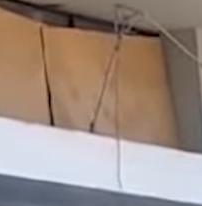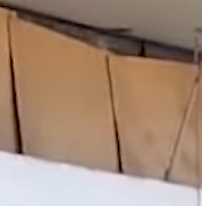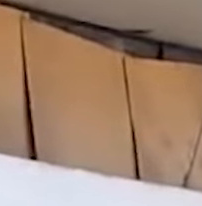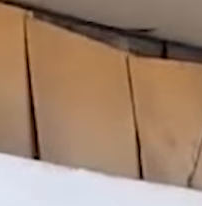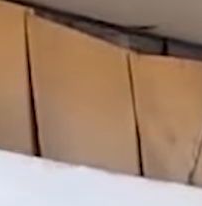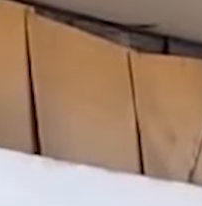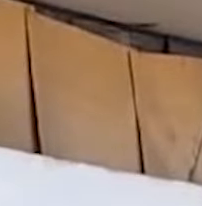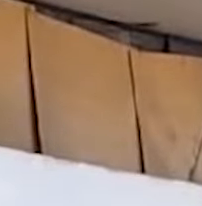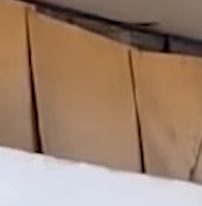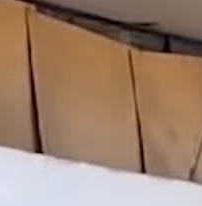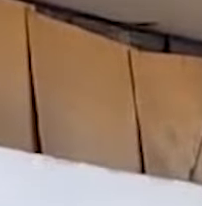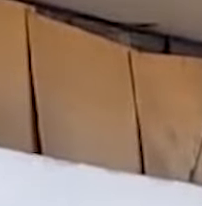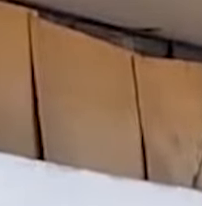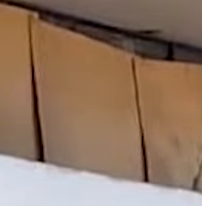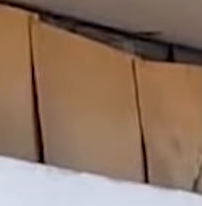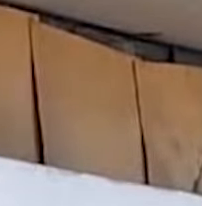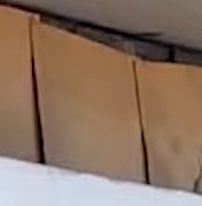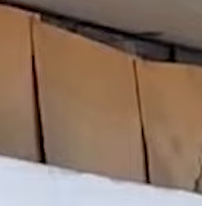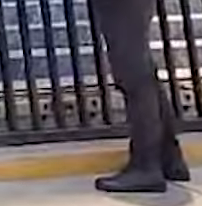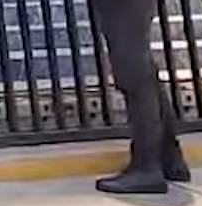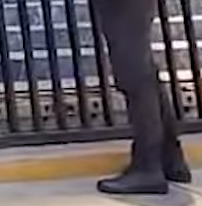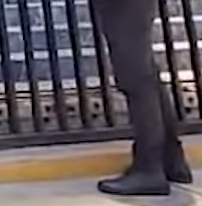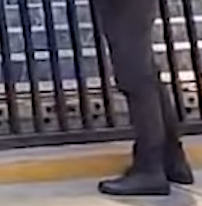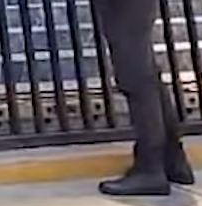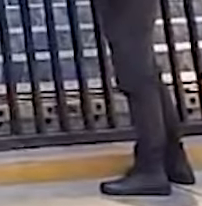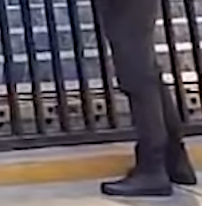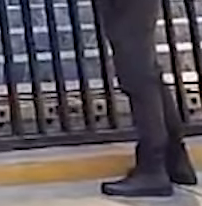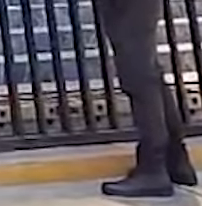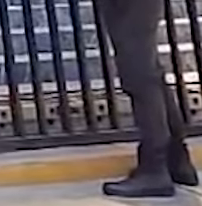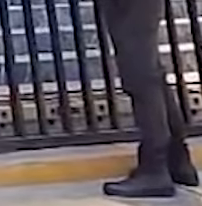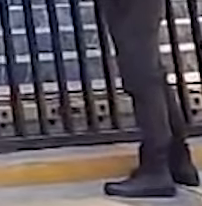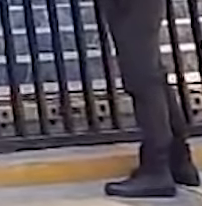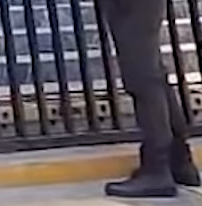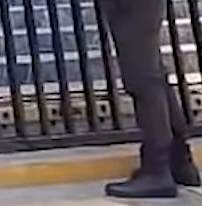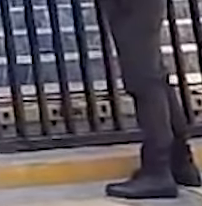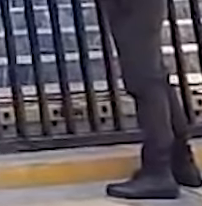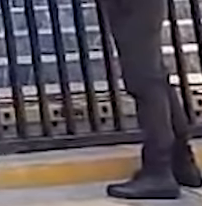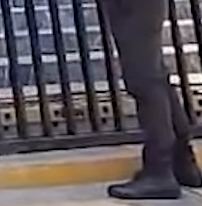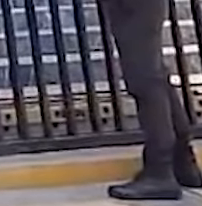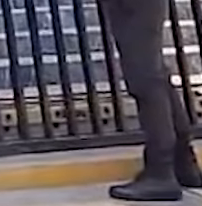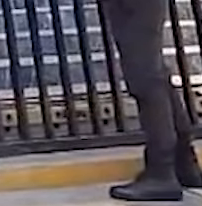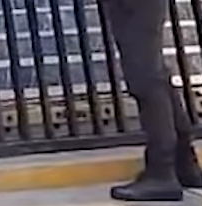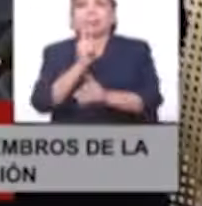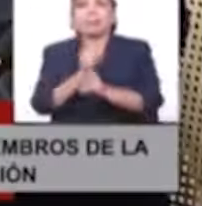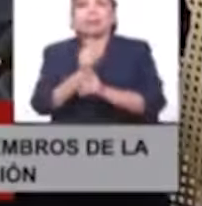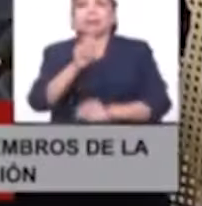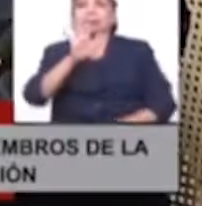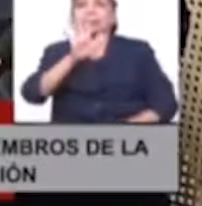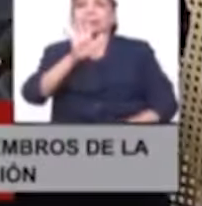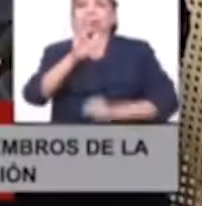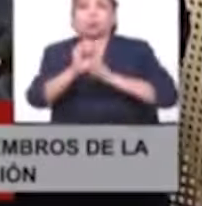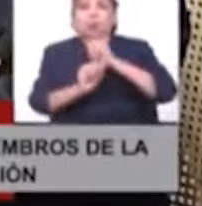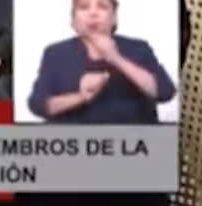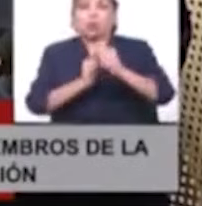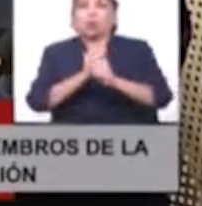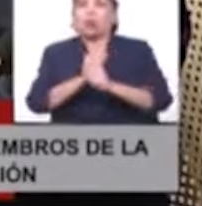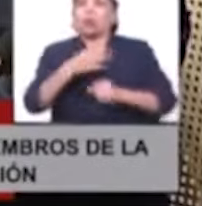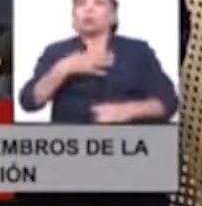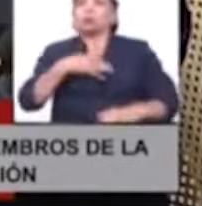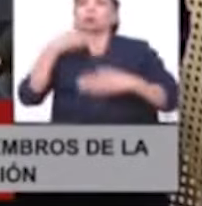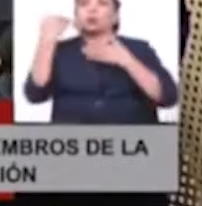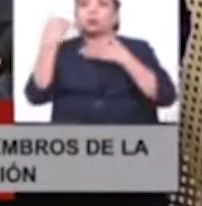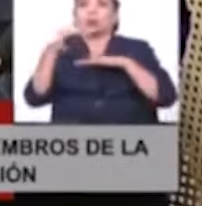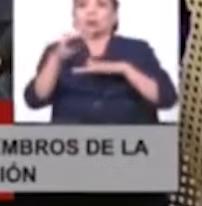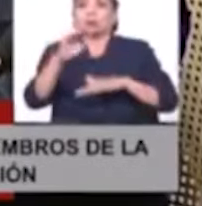natural y hacer respetar la constitucionalidad de las decisiones. Entonces, el tribunal va a considerar que el